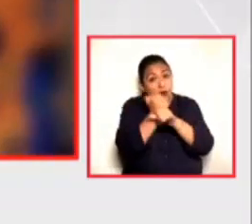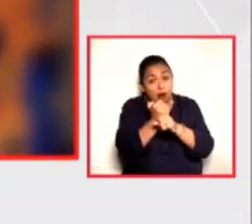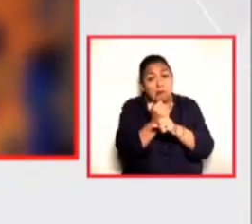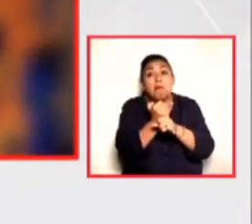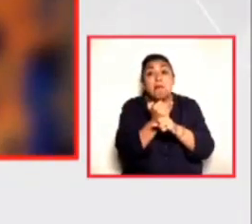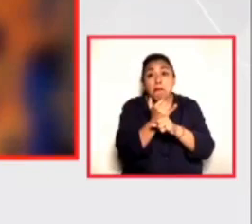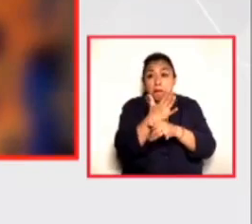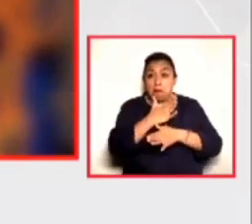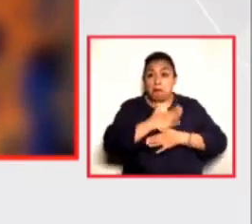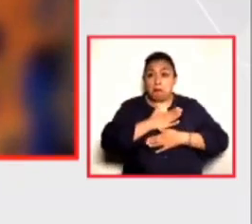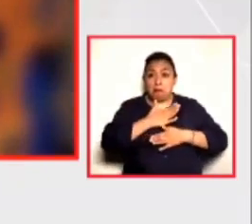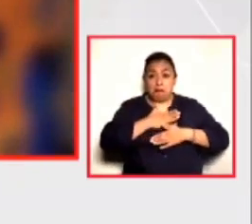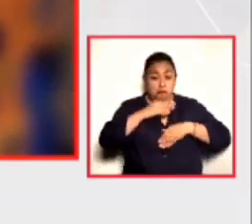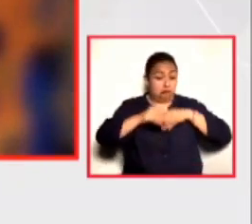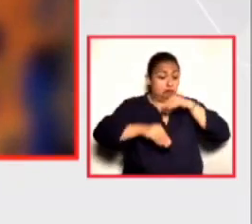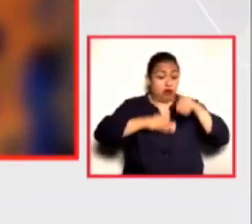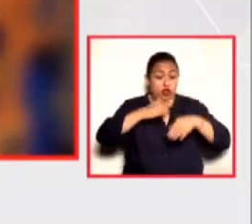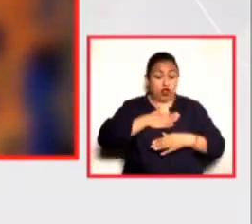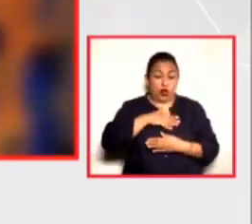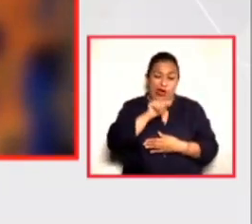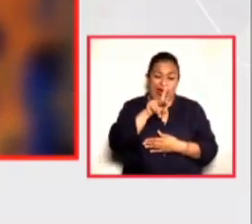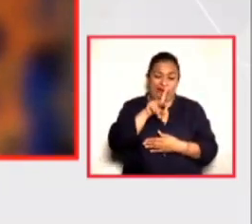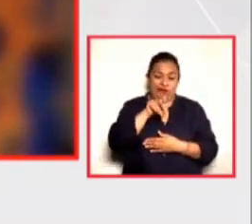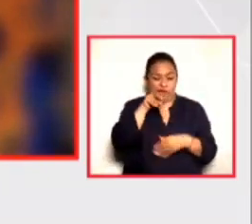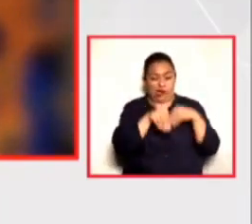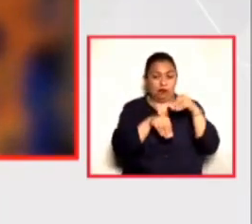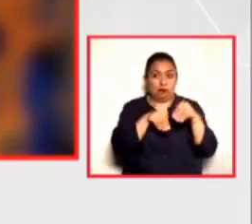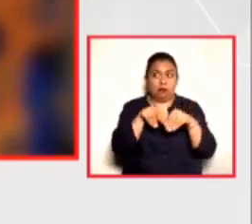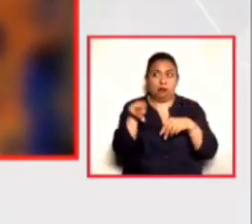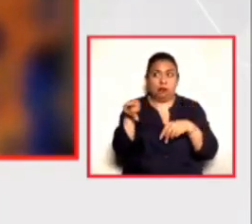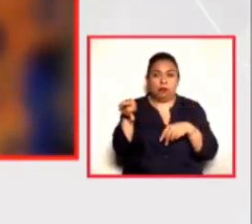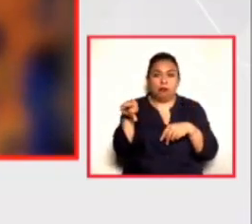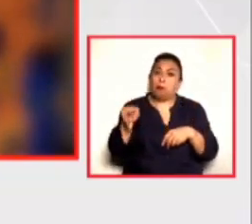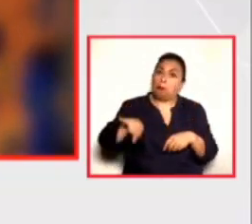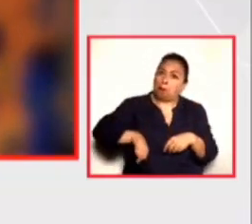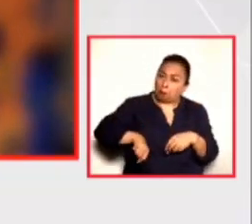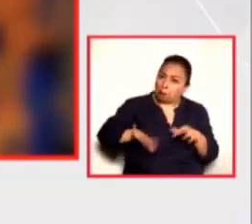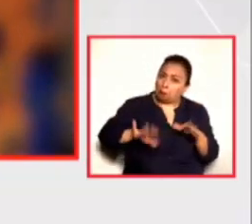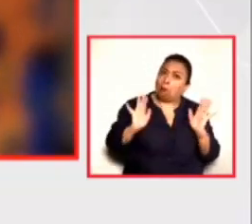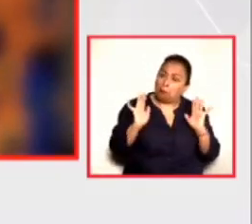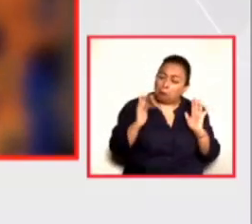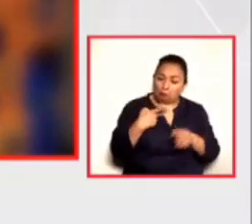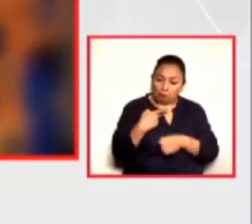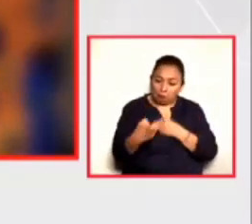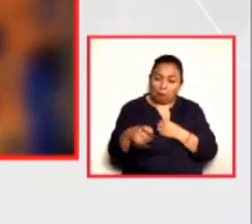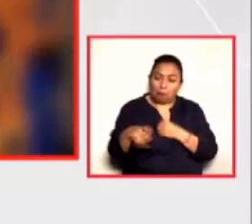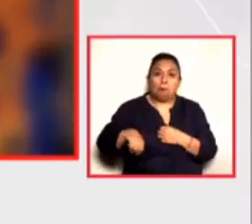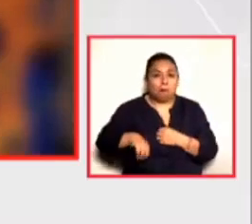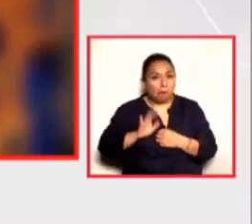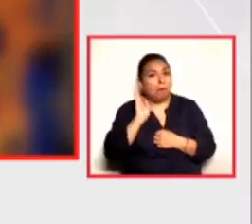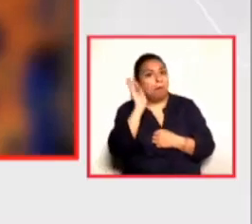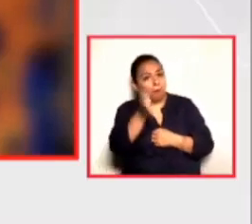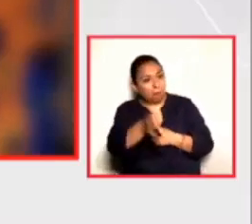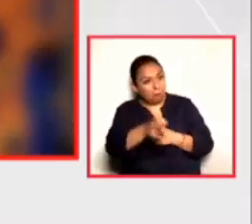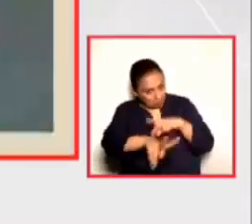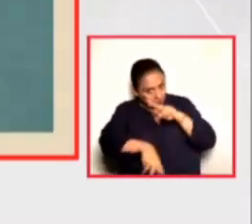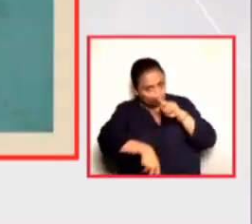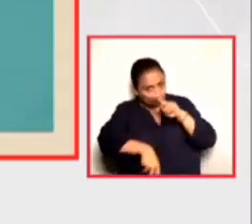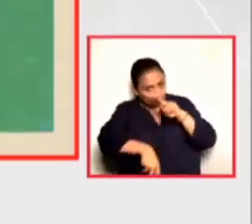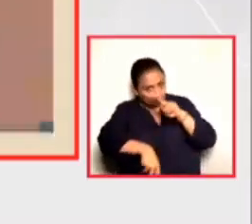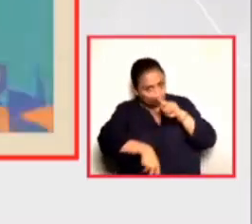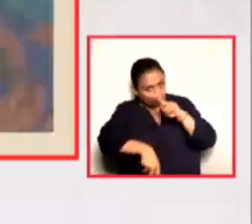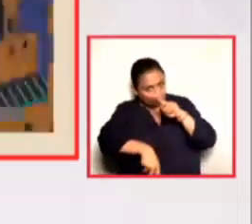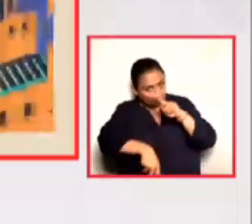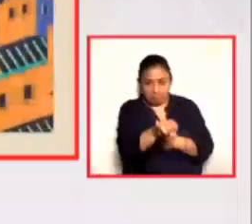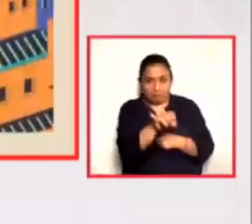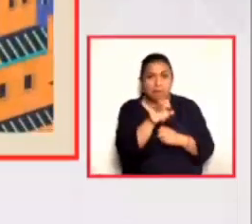propio avatar y demás, pues se le hizo interesante. Entonces, él estará con nosotros en este espacio.